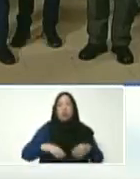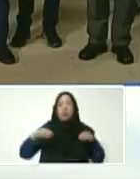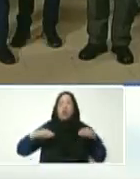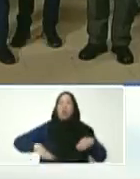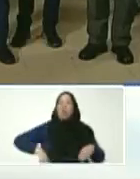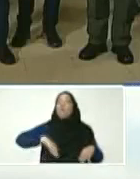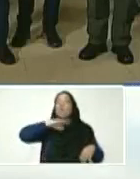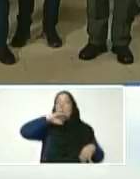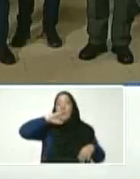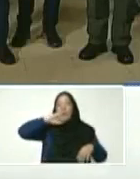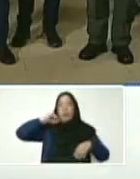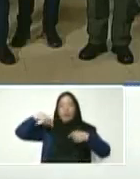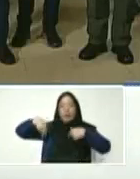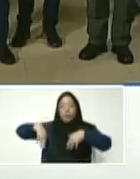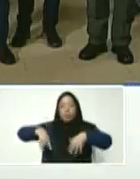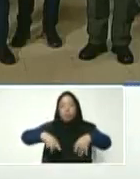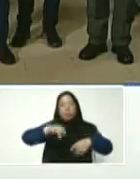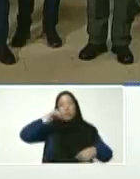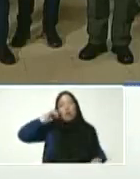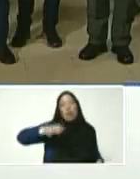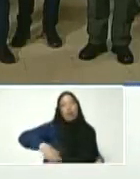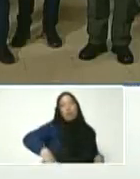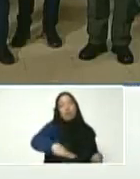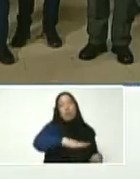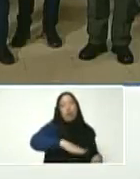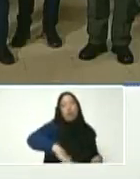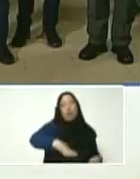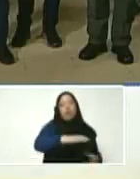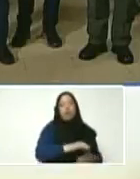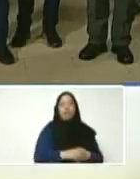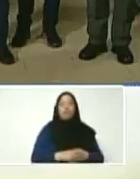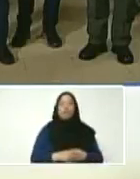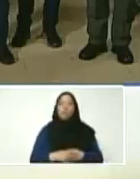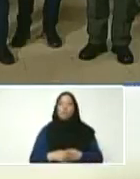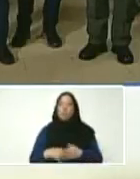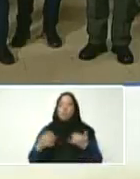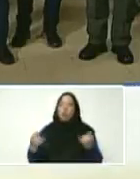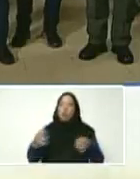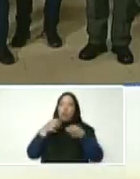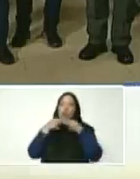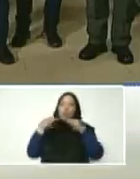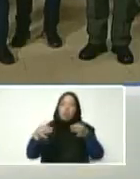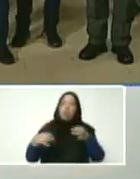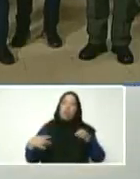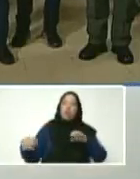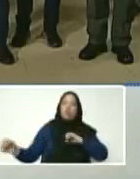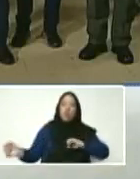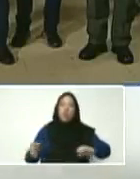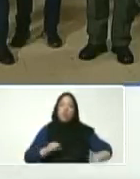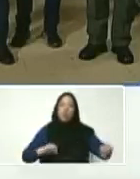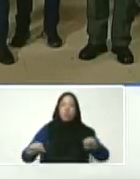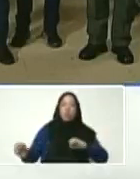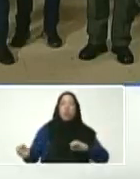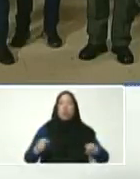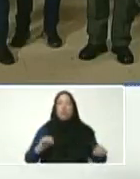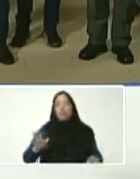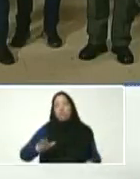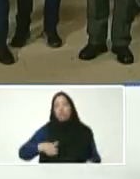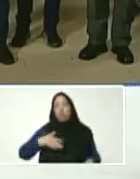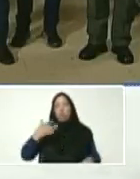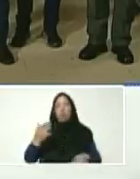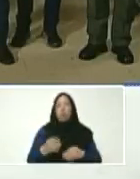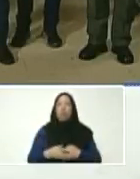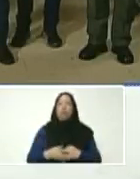las masas, el pueblo. Este es el verdadero movimiento popular, el verdadero poder